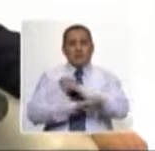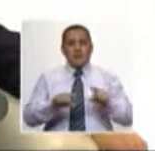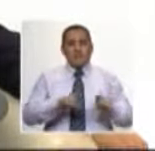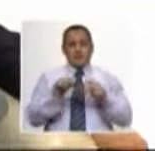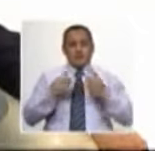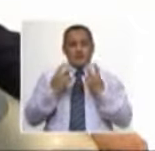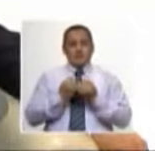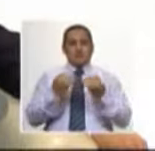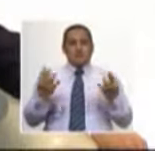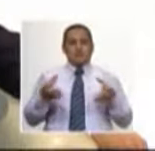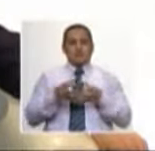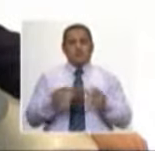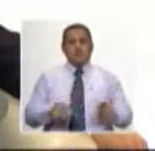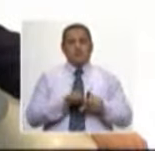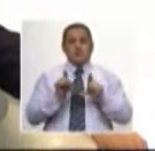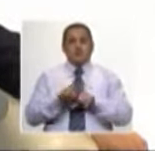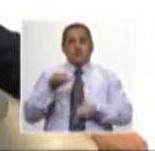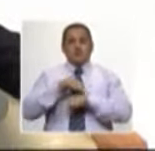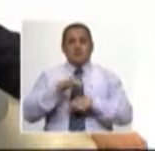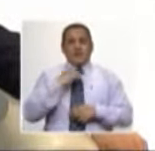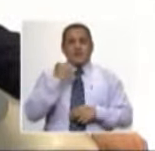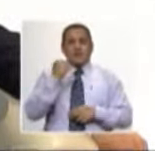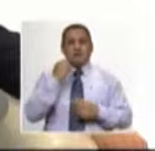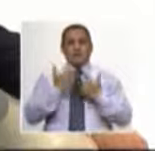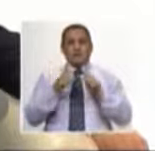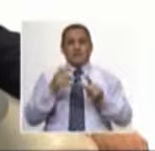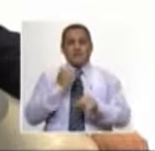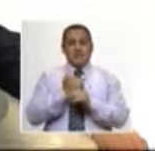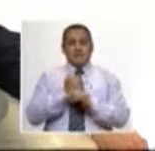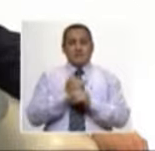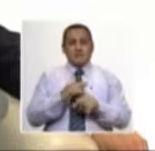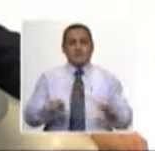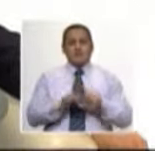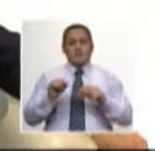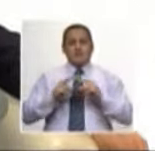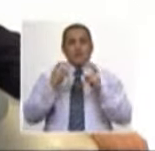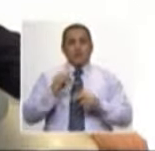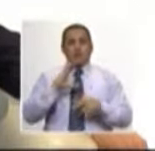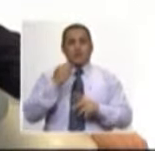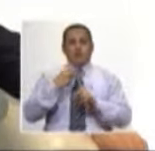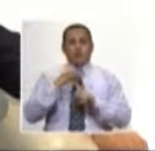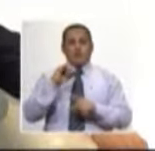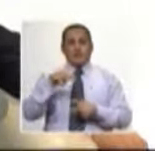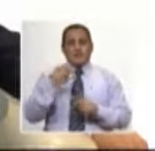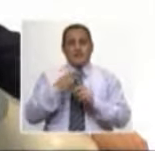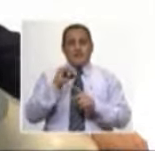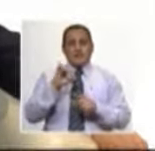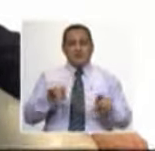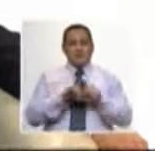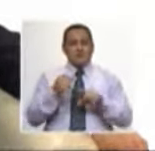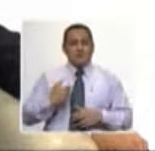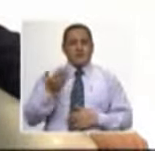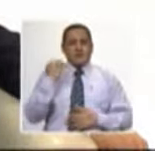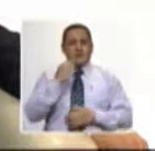pues numerosa jurisprudencia sobre el derecho de libertad religiosa, ¿no? Desde el caso Kokinakis contra Grecia del